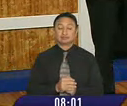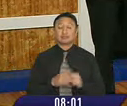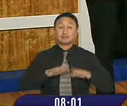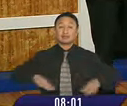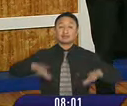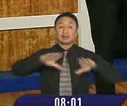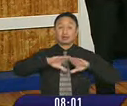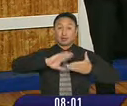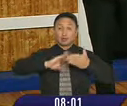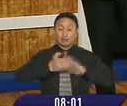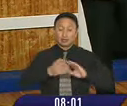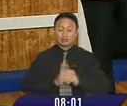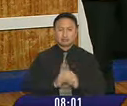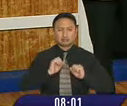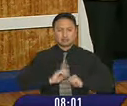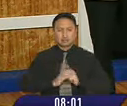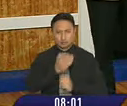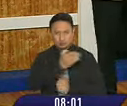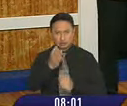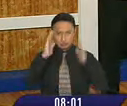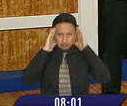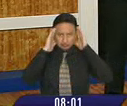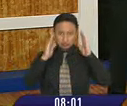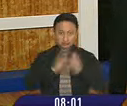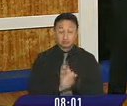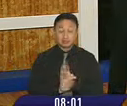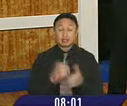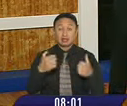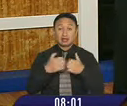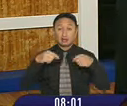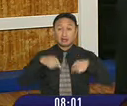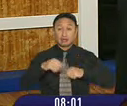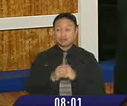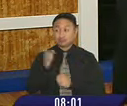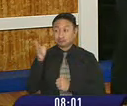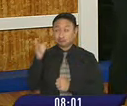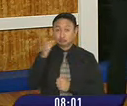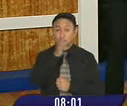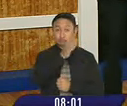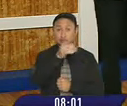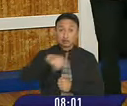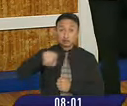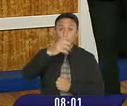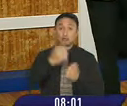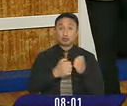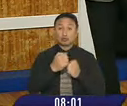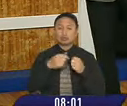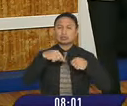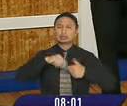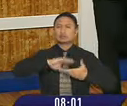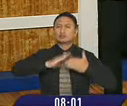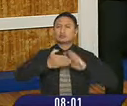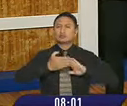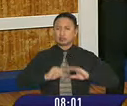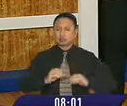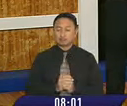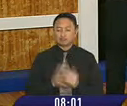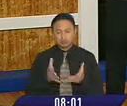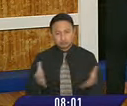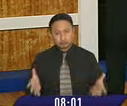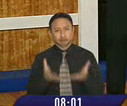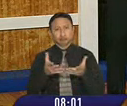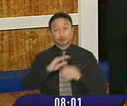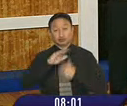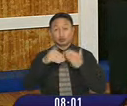la comunidad. Y trabajamos siempre por ustedes, ¿eh? El equipo está desplegado para mirar los problemas que tiene nuestra comunidad y ocupar para que las cosas